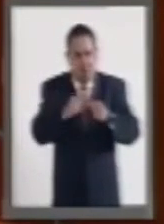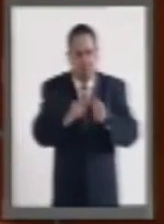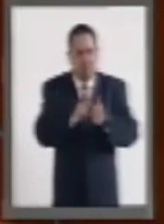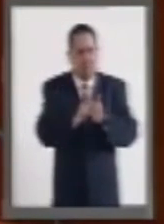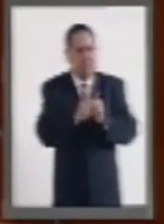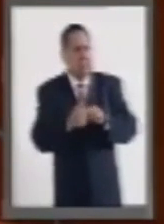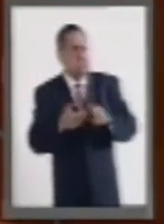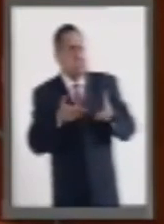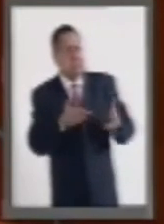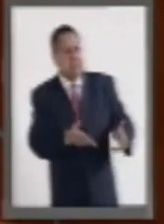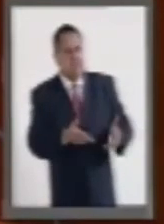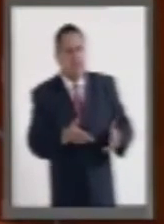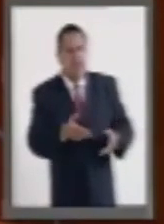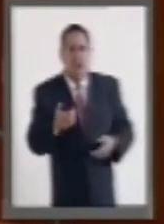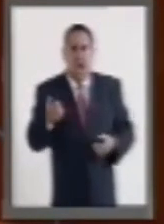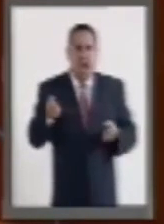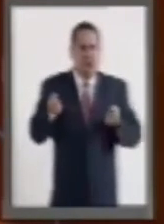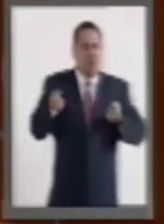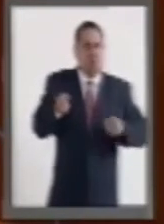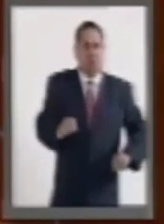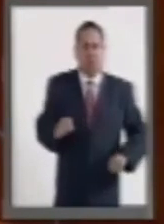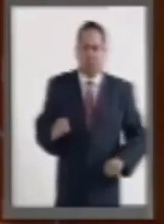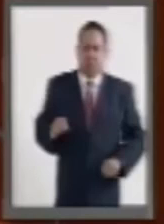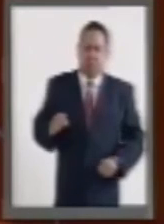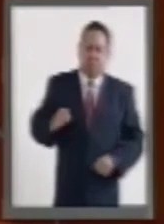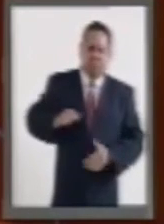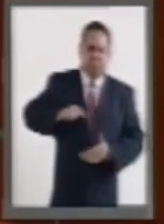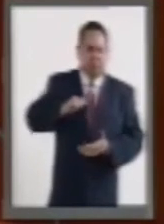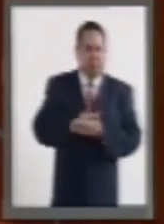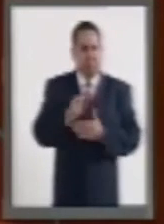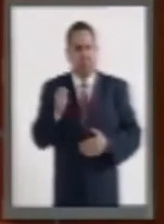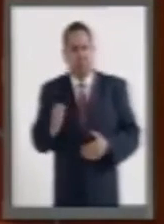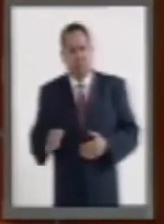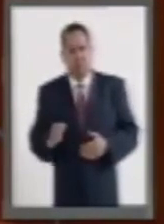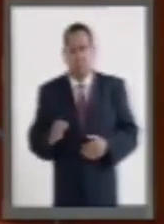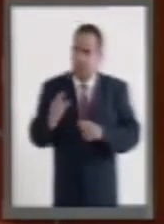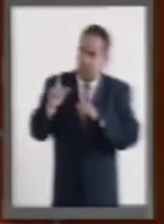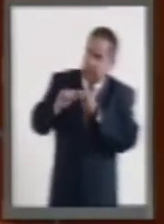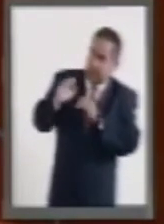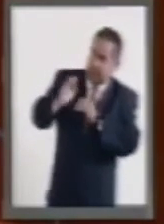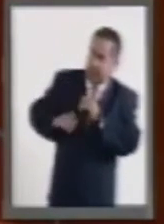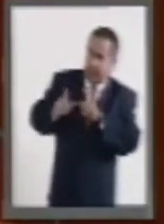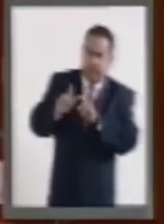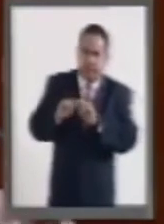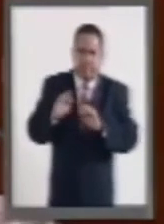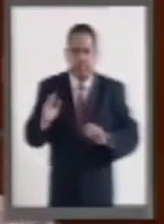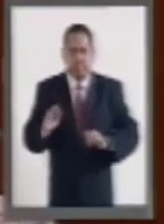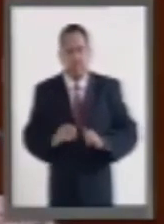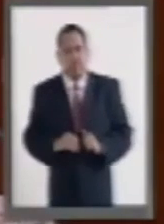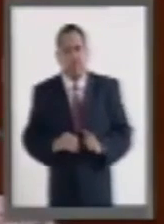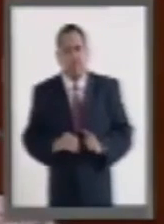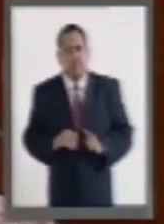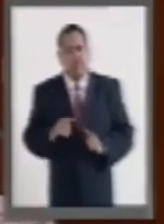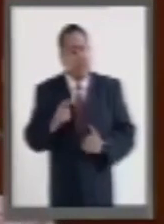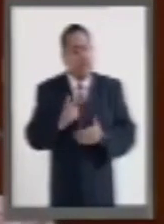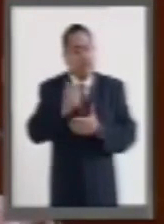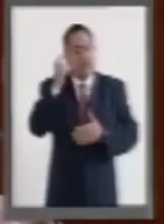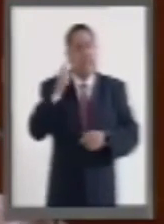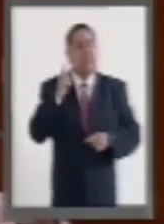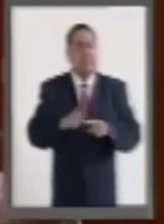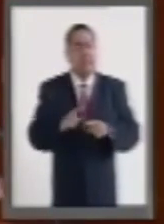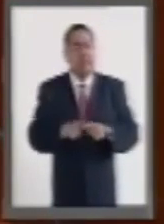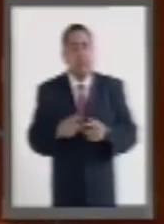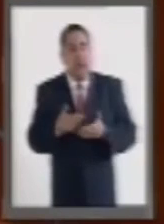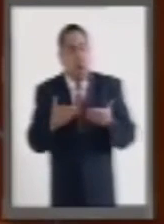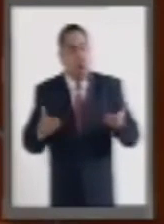de un nuevo autoritarismo compartido. Termino, presidente. Lo grave es que ahora